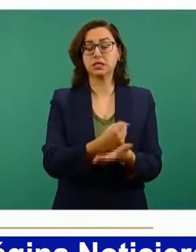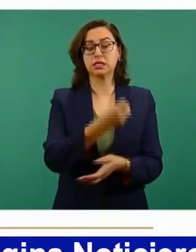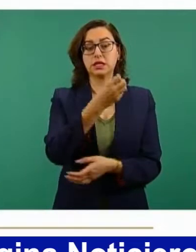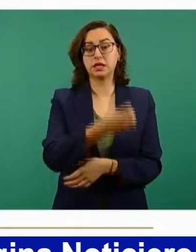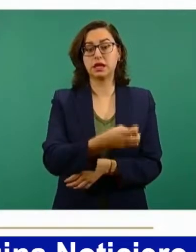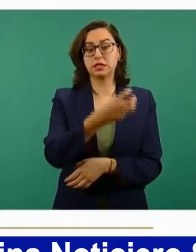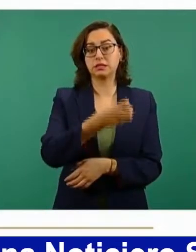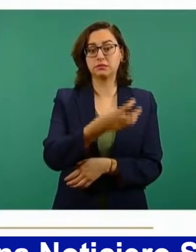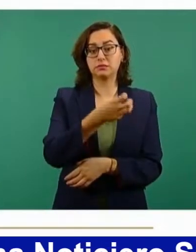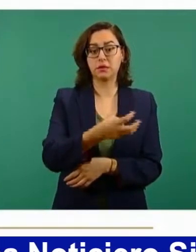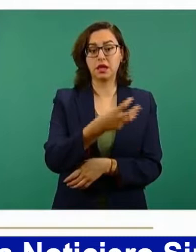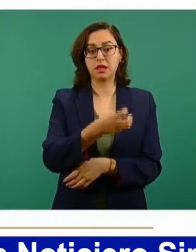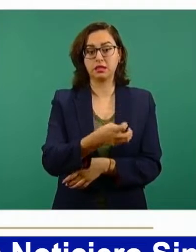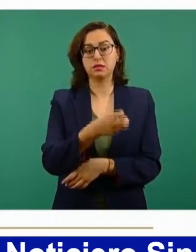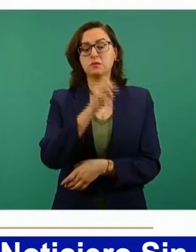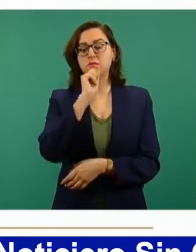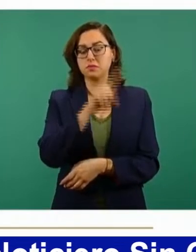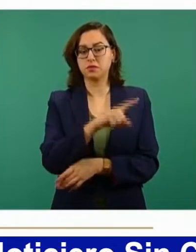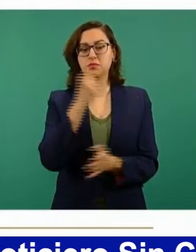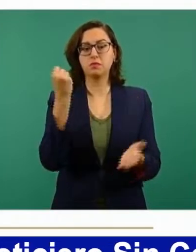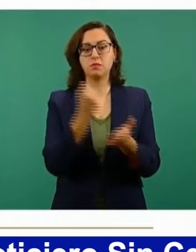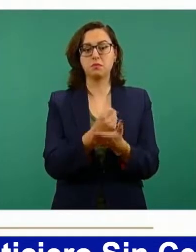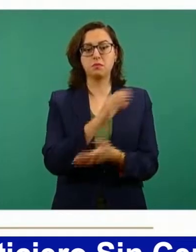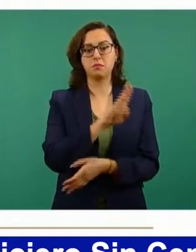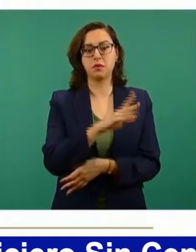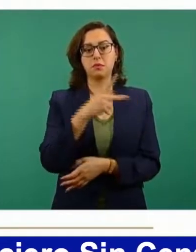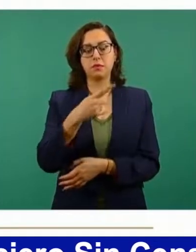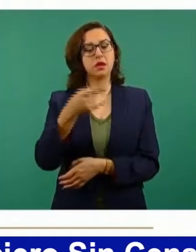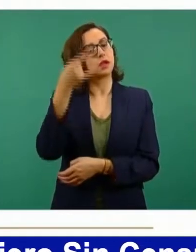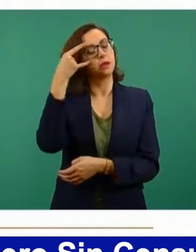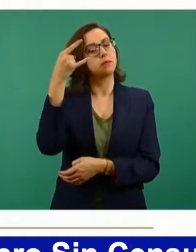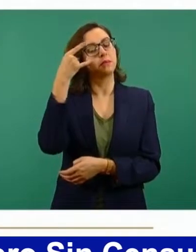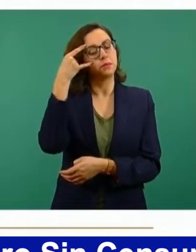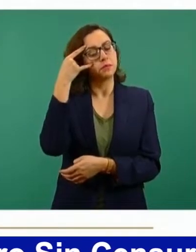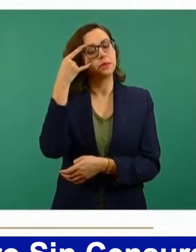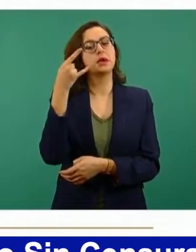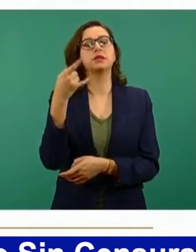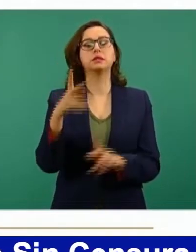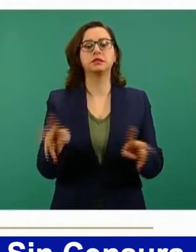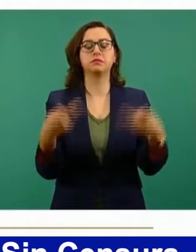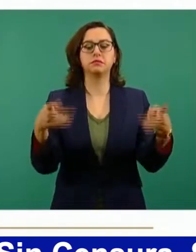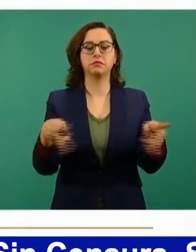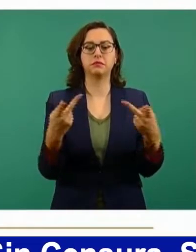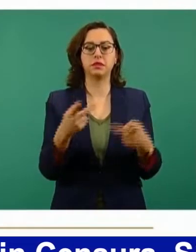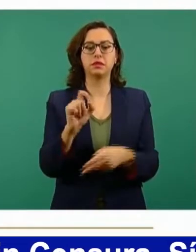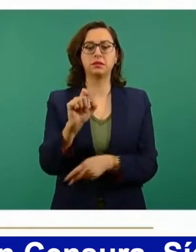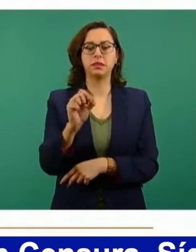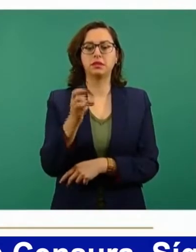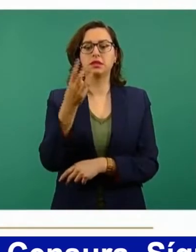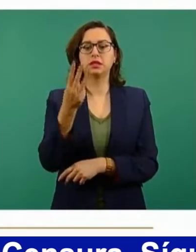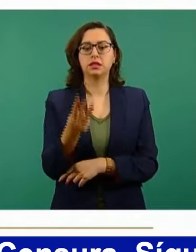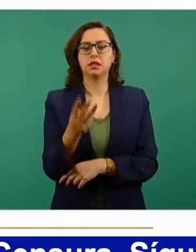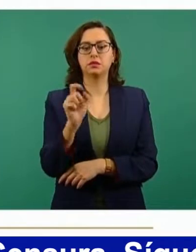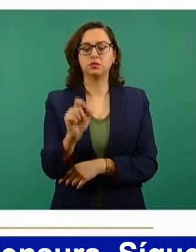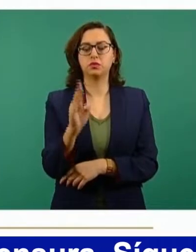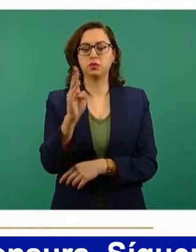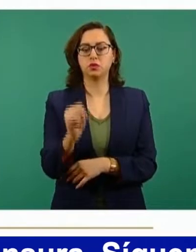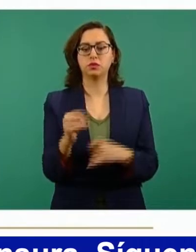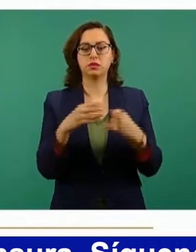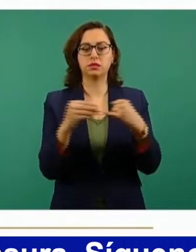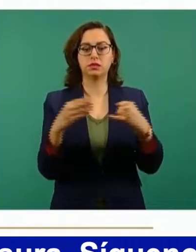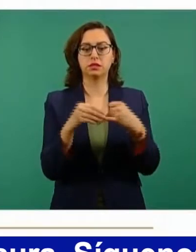lo encontramos otra vez en BP, en Tenabo, Campeche, con un precio promedio al público de 23 pesos con 9 centavos por